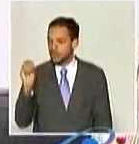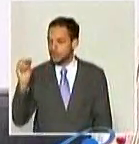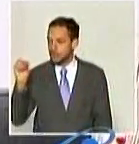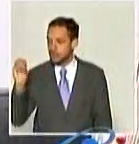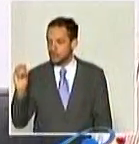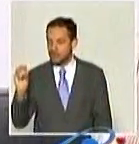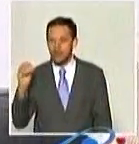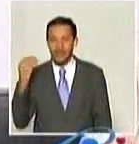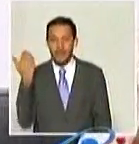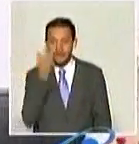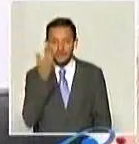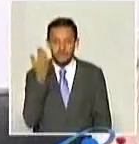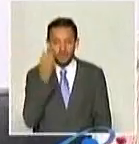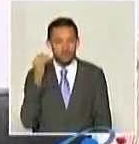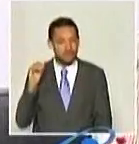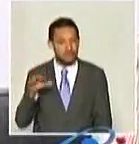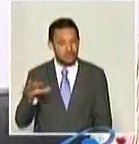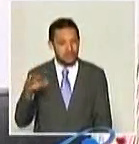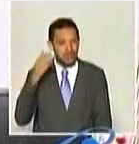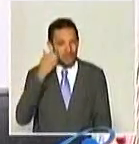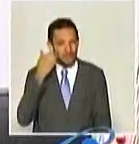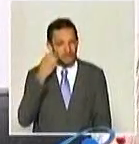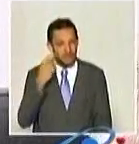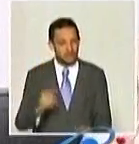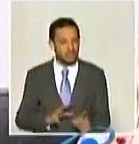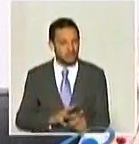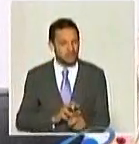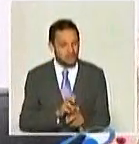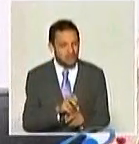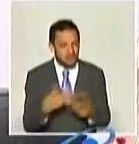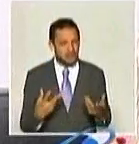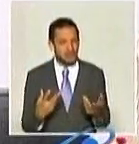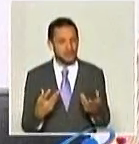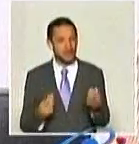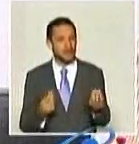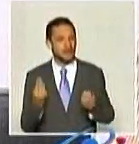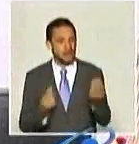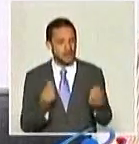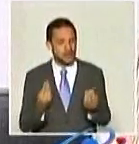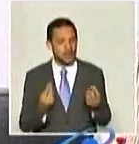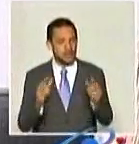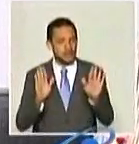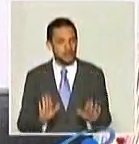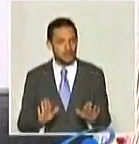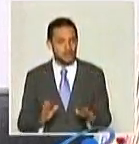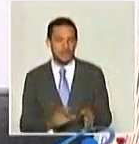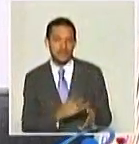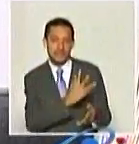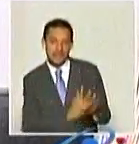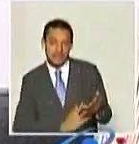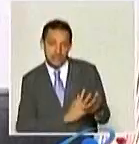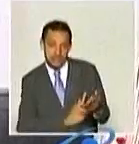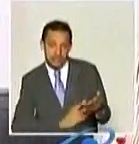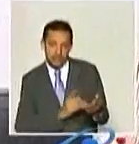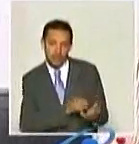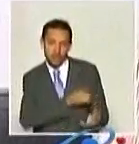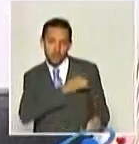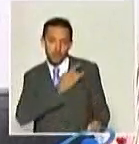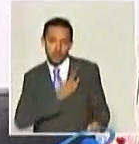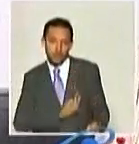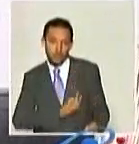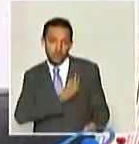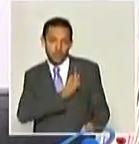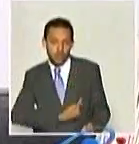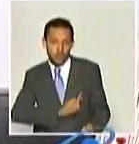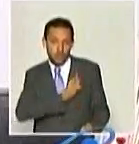enfermedades inflamatorias, en enfermedades infecciosas, en enfermedades de tipo circulatorio, especialmente en